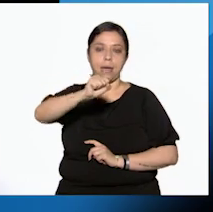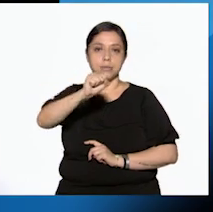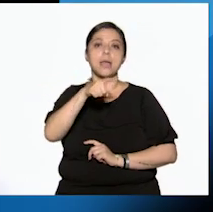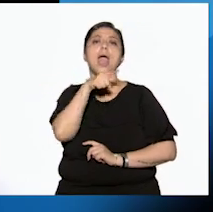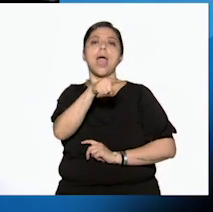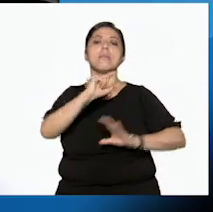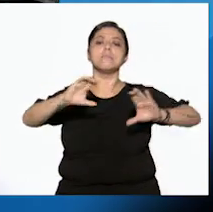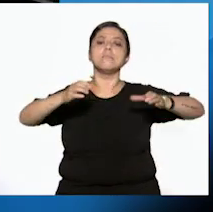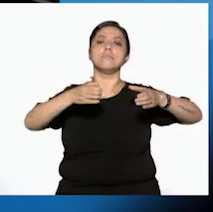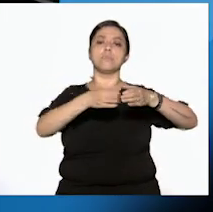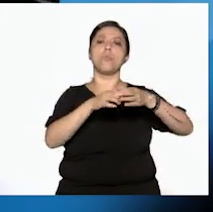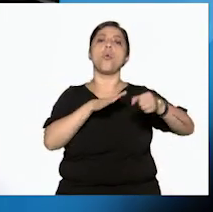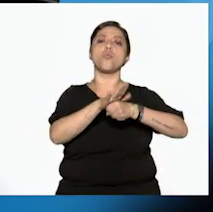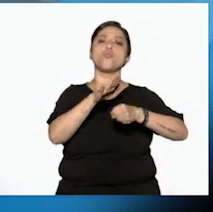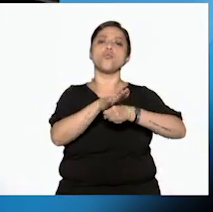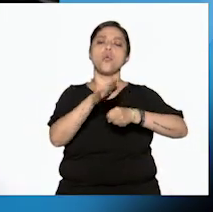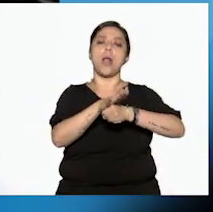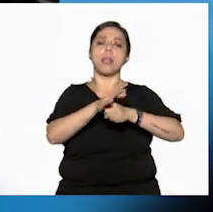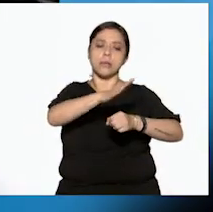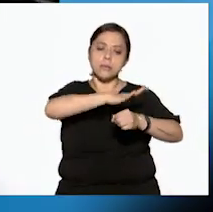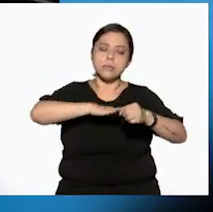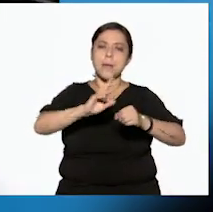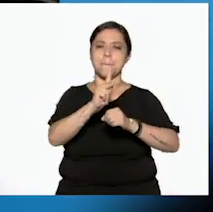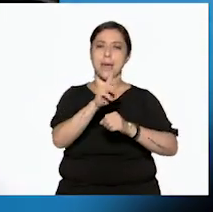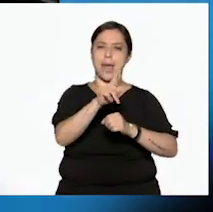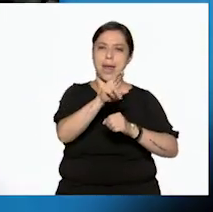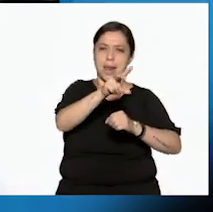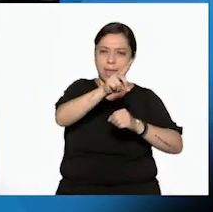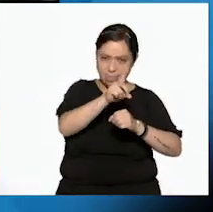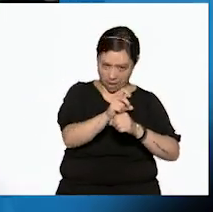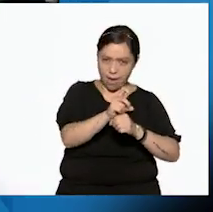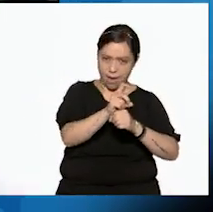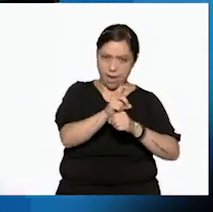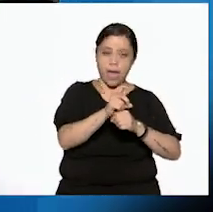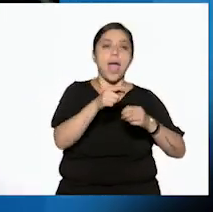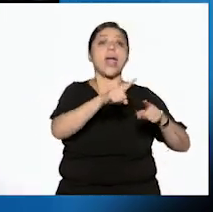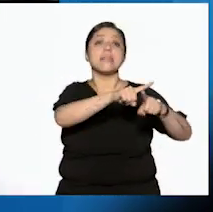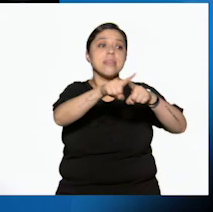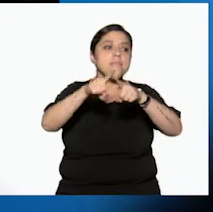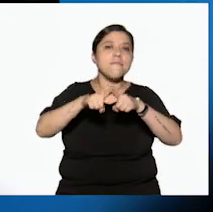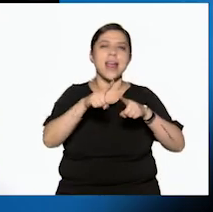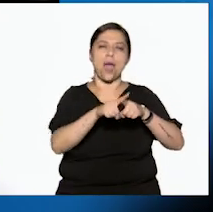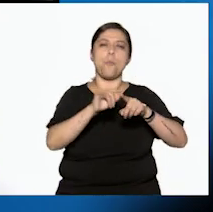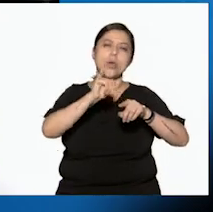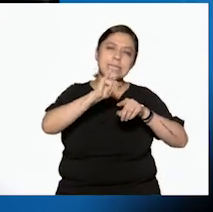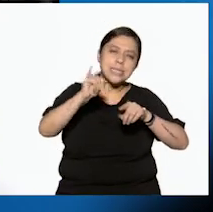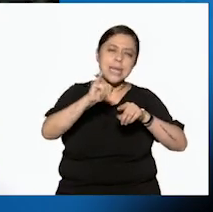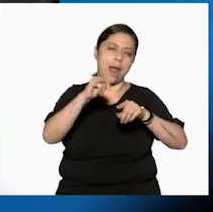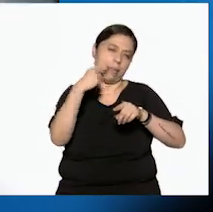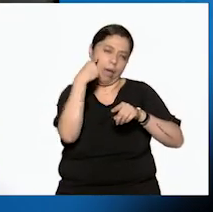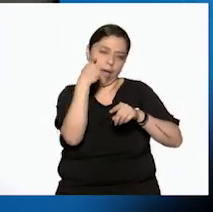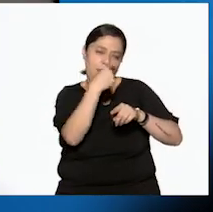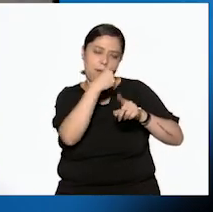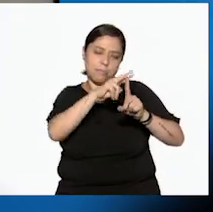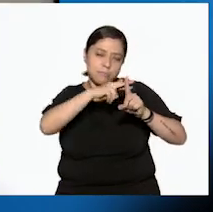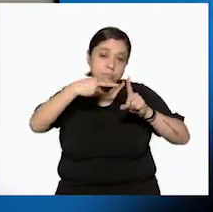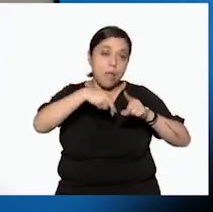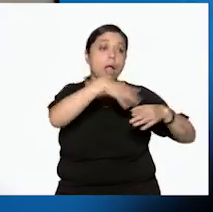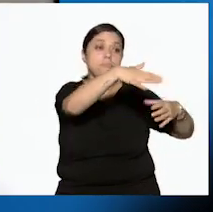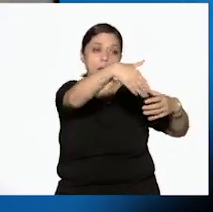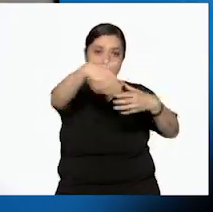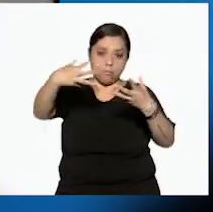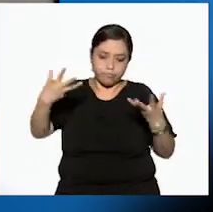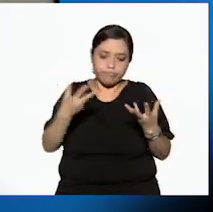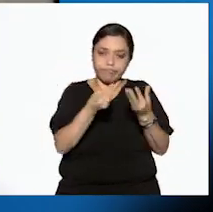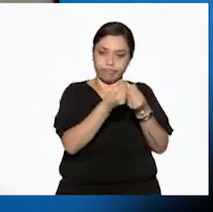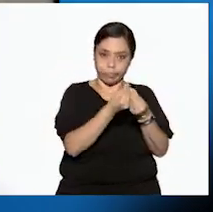postulado por el Frente Democrático Nacional, que aglutinaba a diversos partidos de izquierda y centroizquierda. El 6